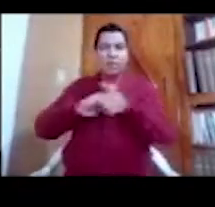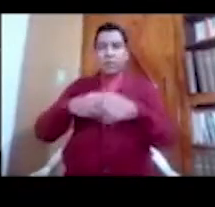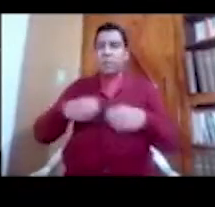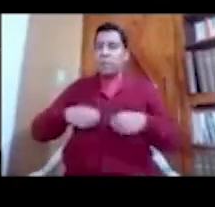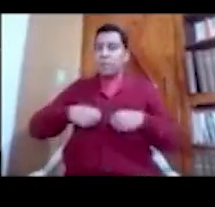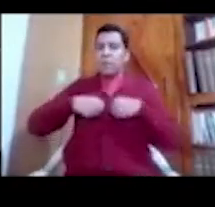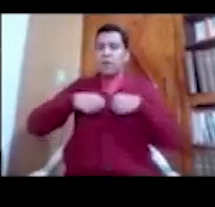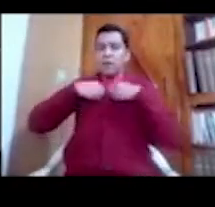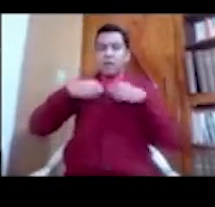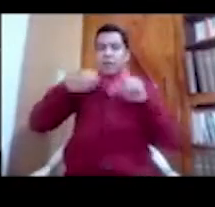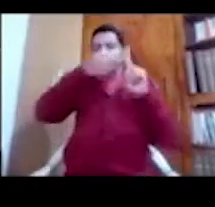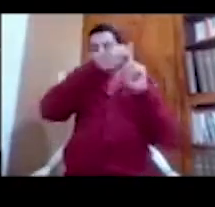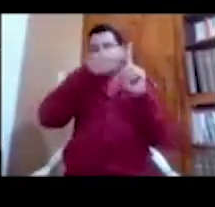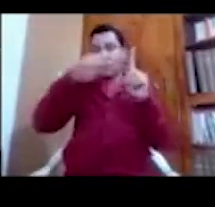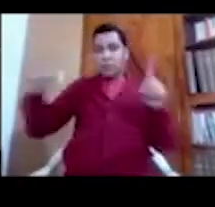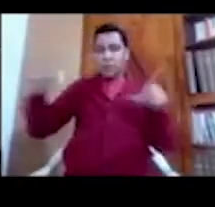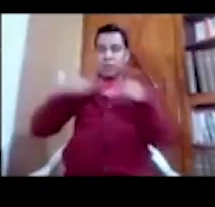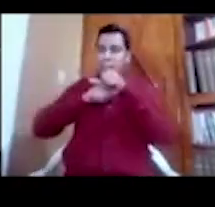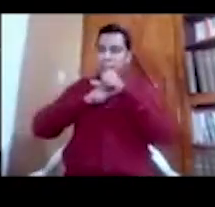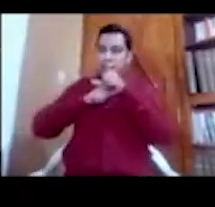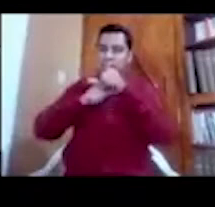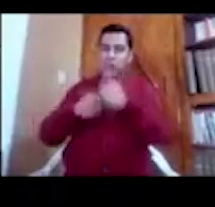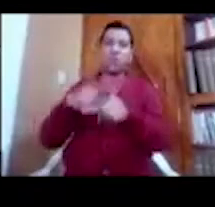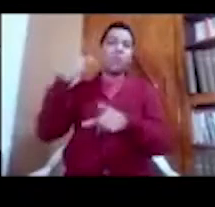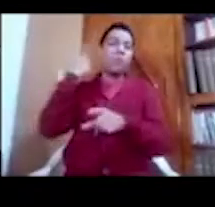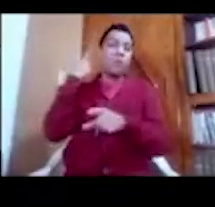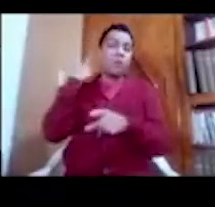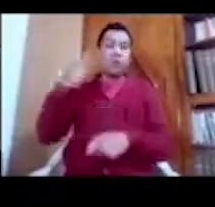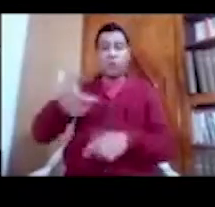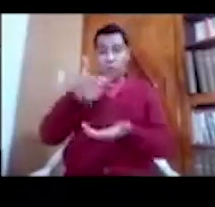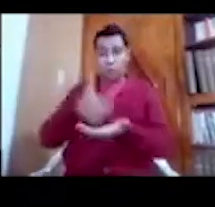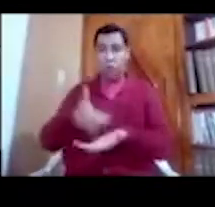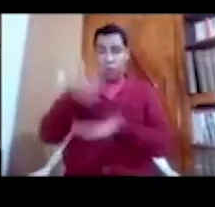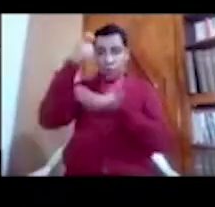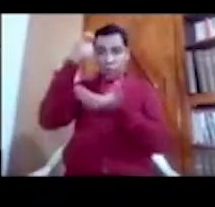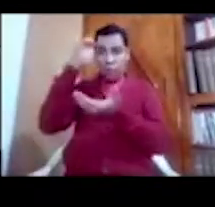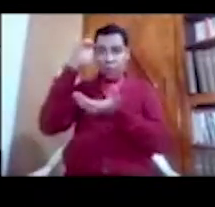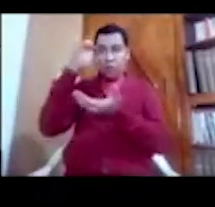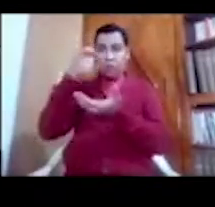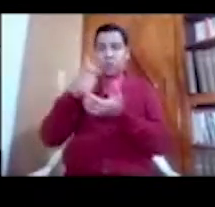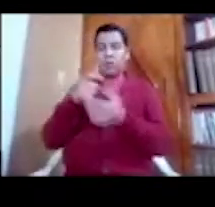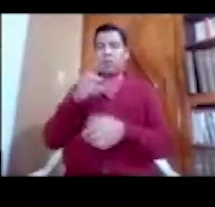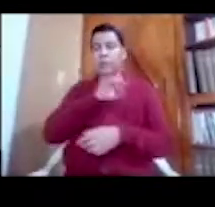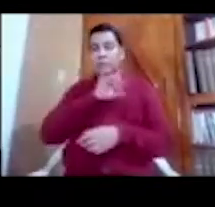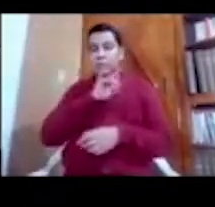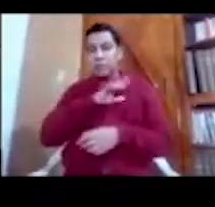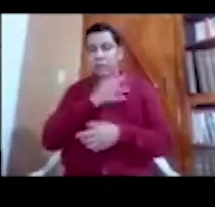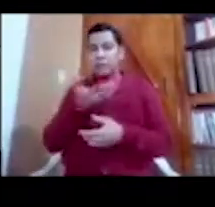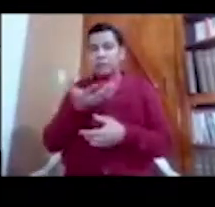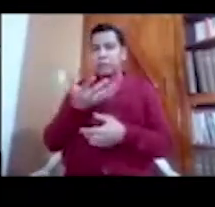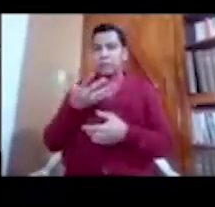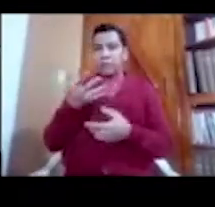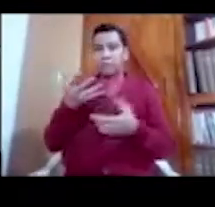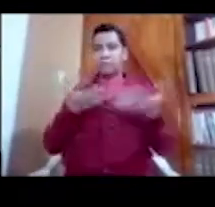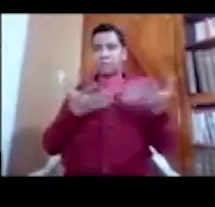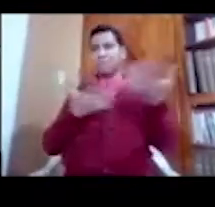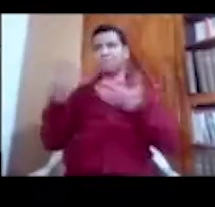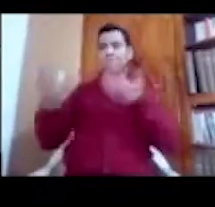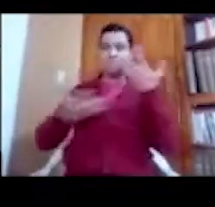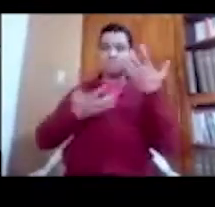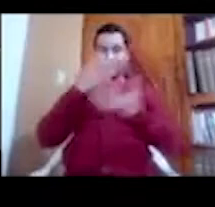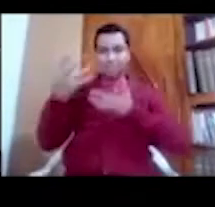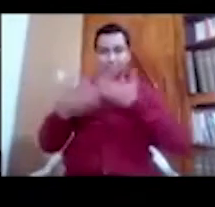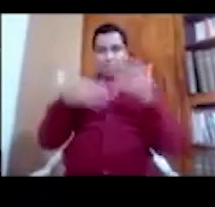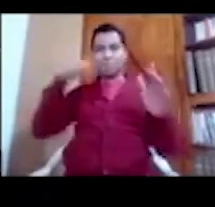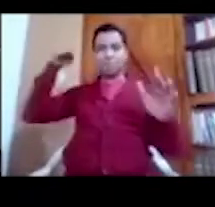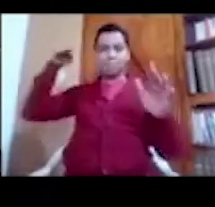perpetuar el sistema político-económico. Hay un temor a un desajuste con la relación con